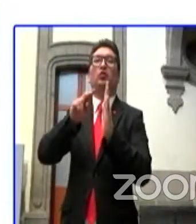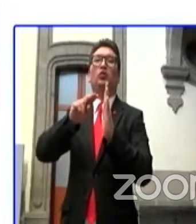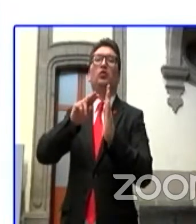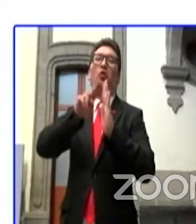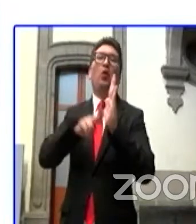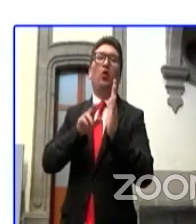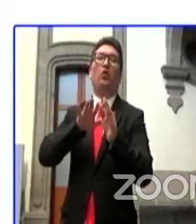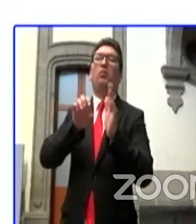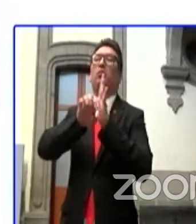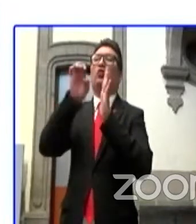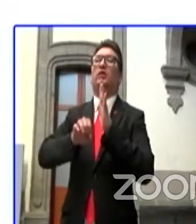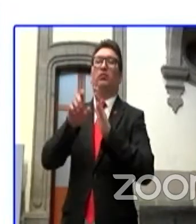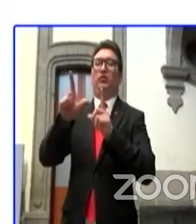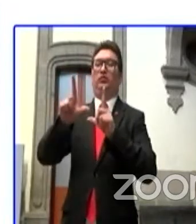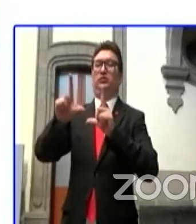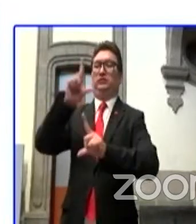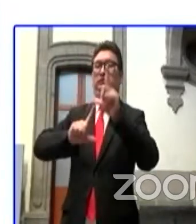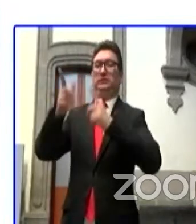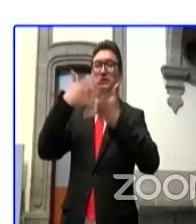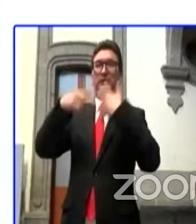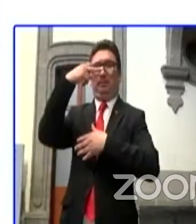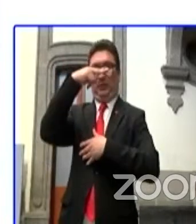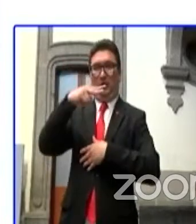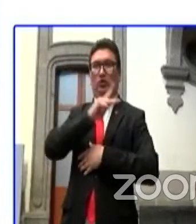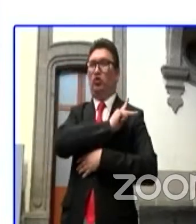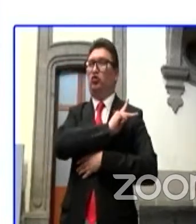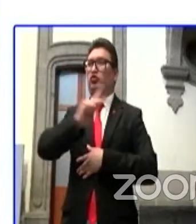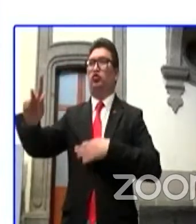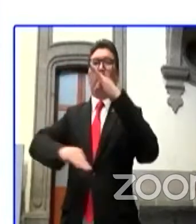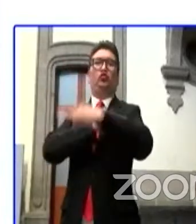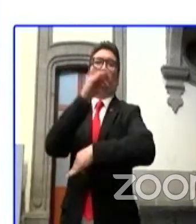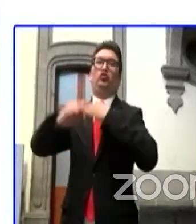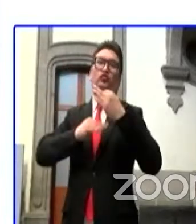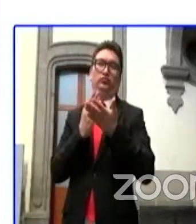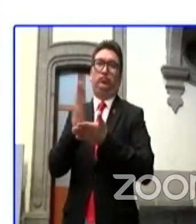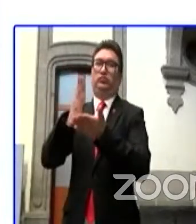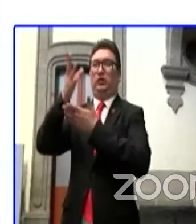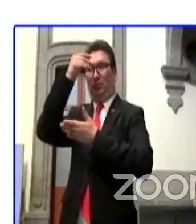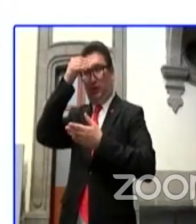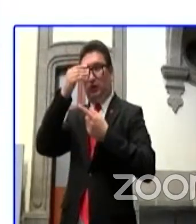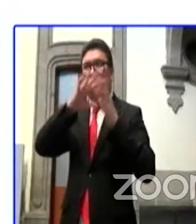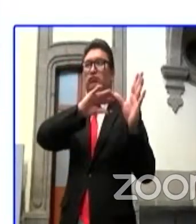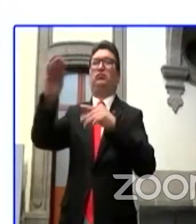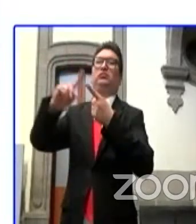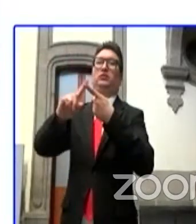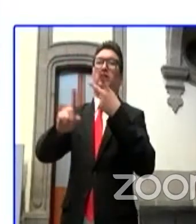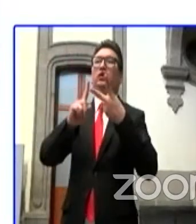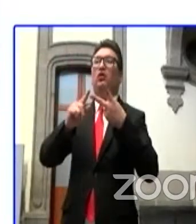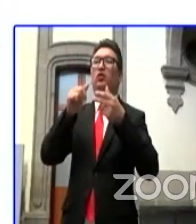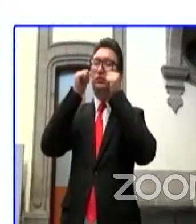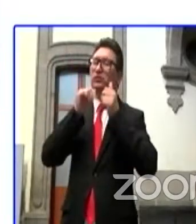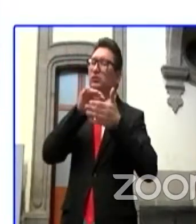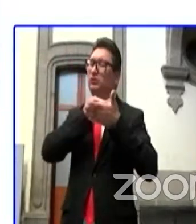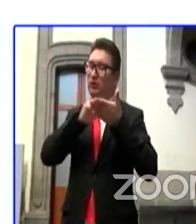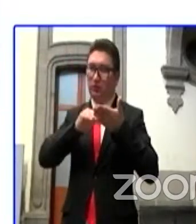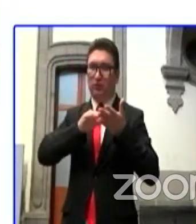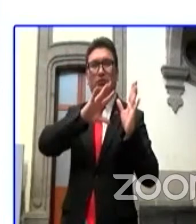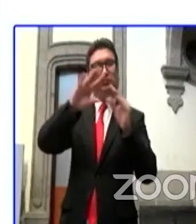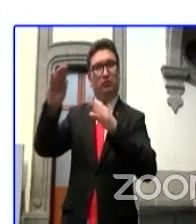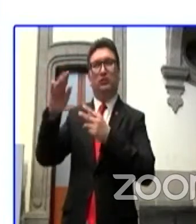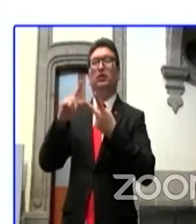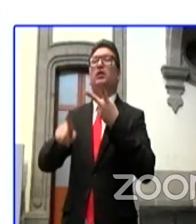mexicana sea una lengua para todas y para todos. Que el aprendizaje en braille, para quien tenga la necesidad, lo tenga. Que el